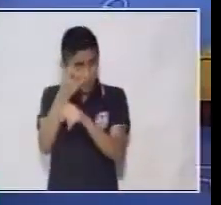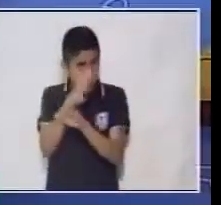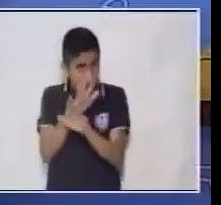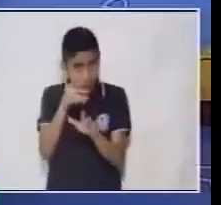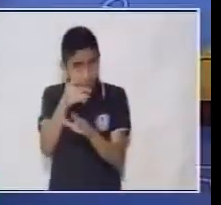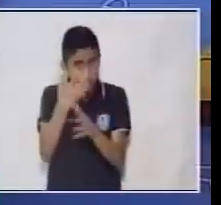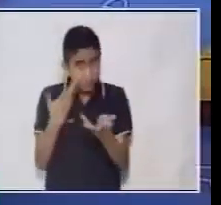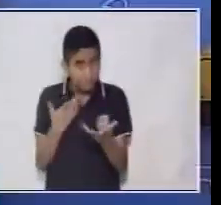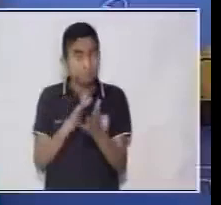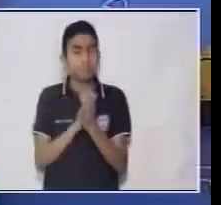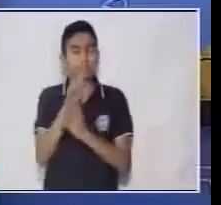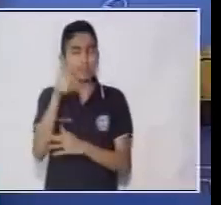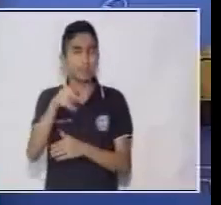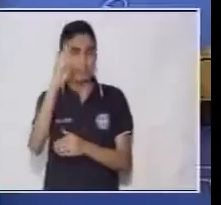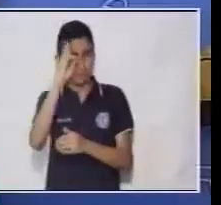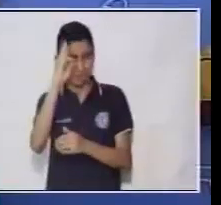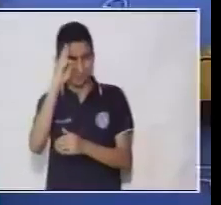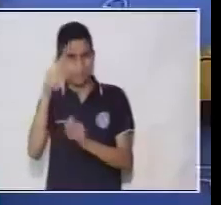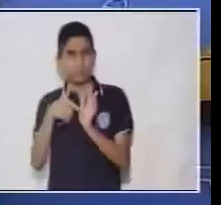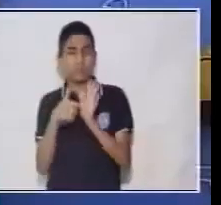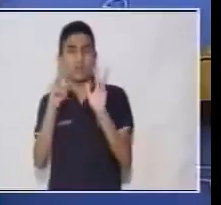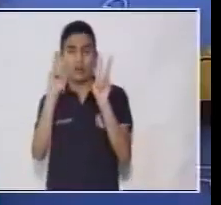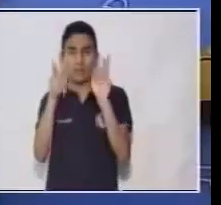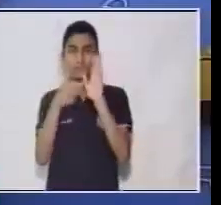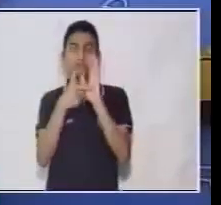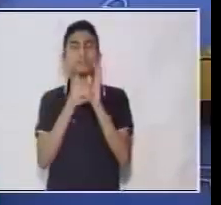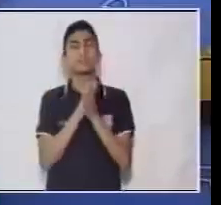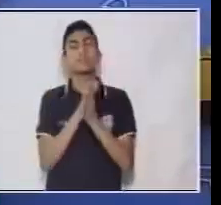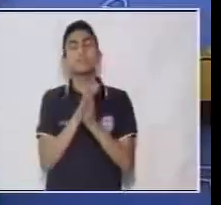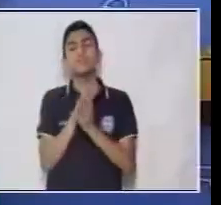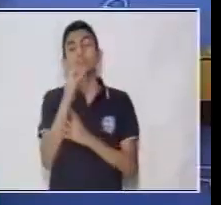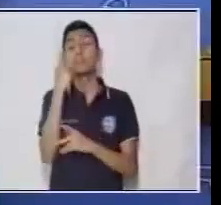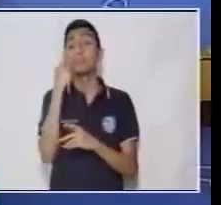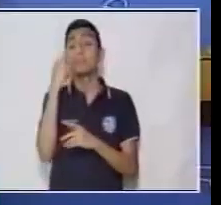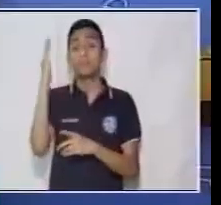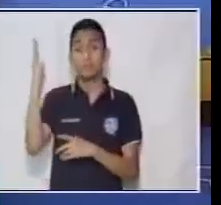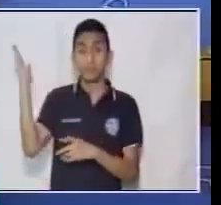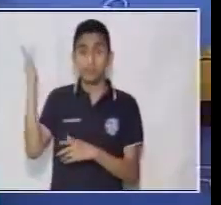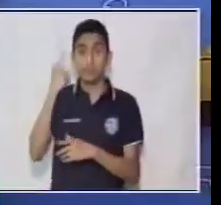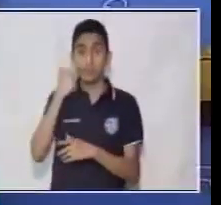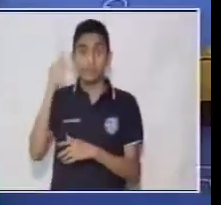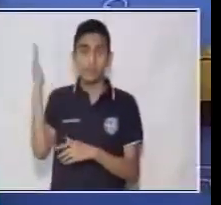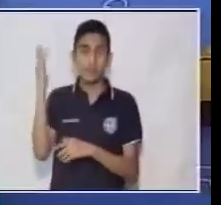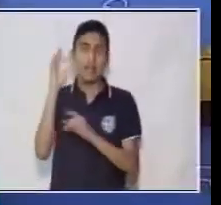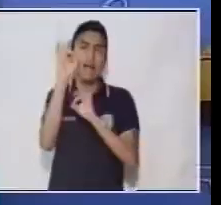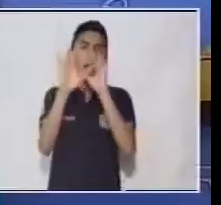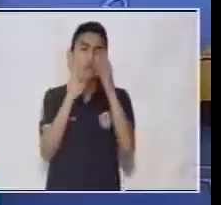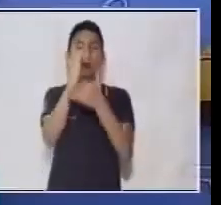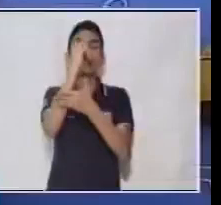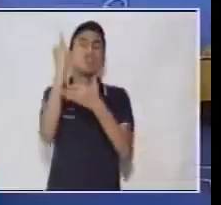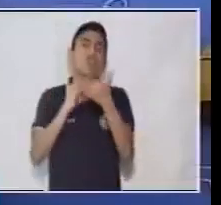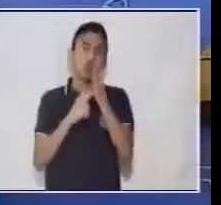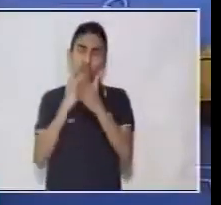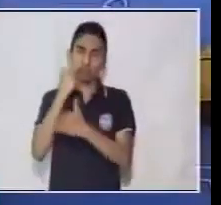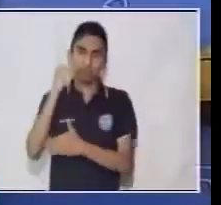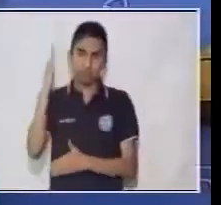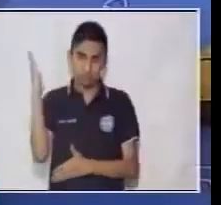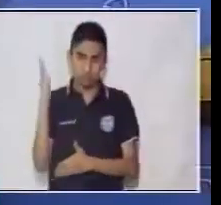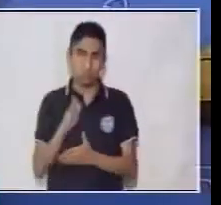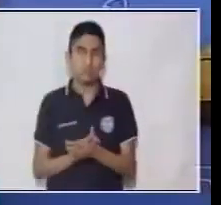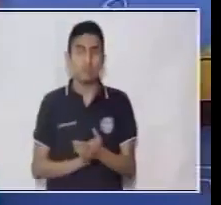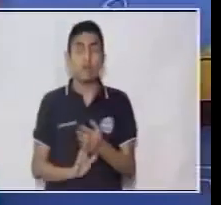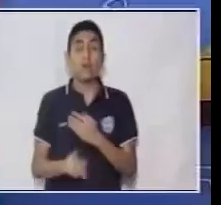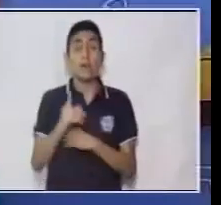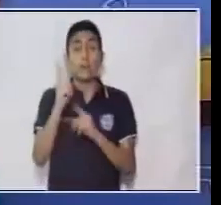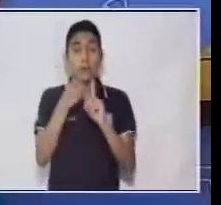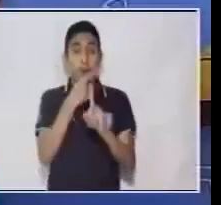Sí, vamos a recordar. Observemos los siguientes dibujos. Aquí tenemos